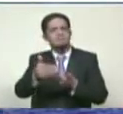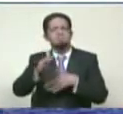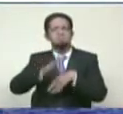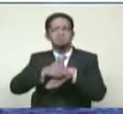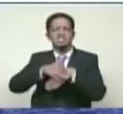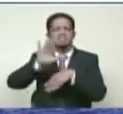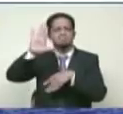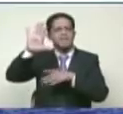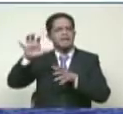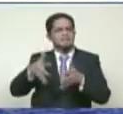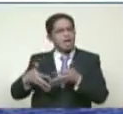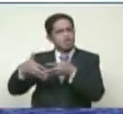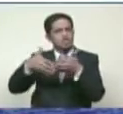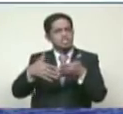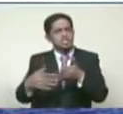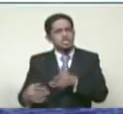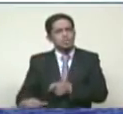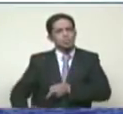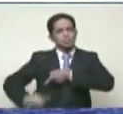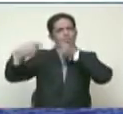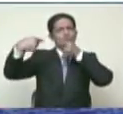imperialista.